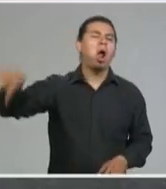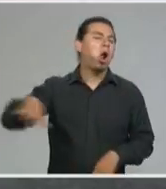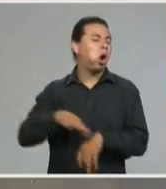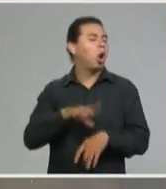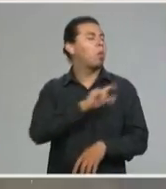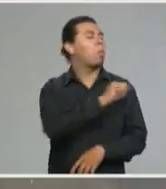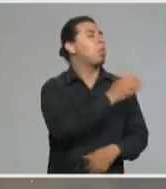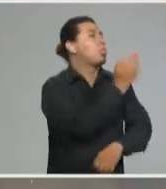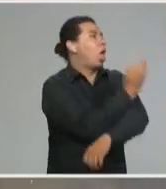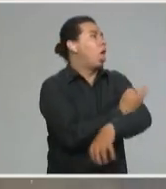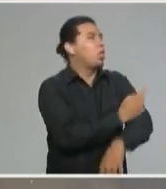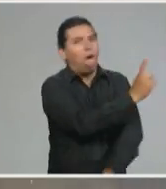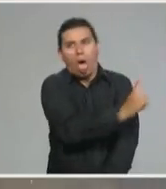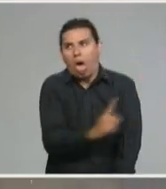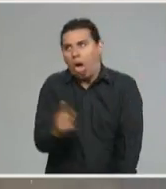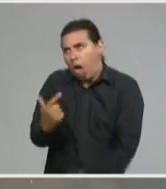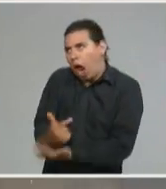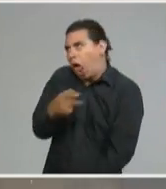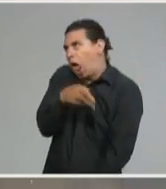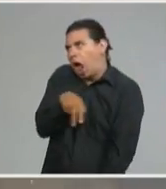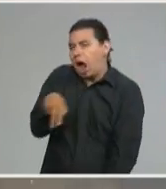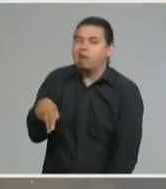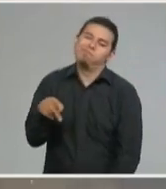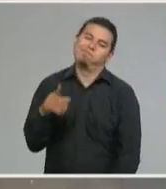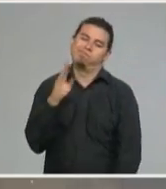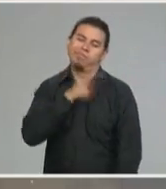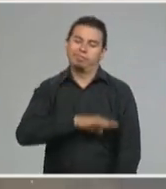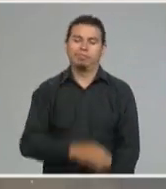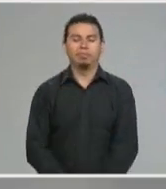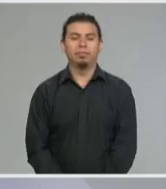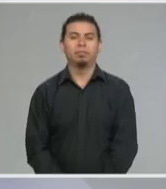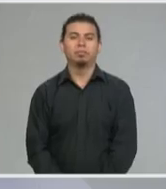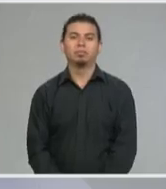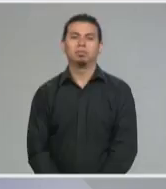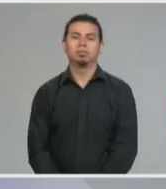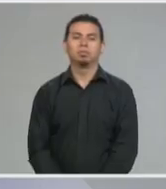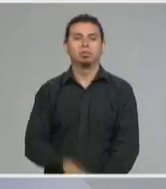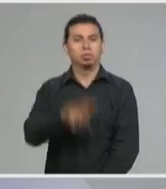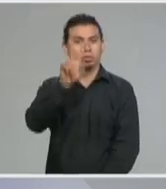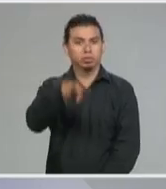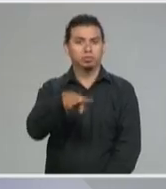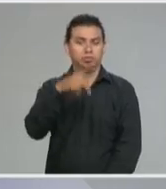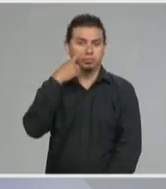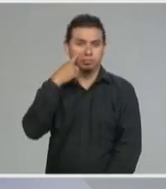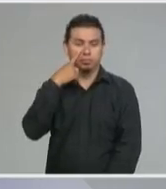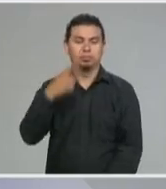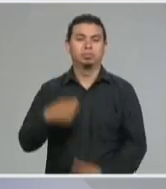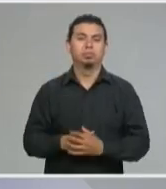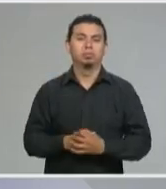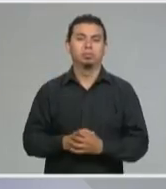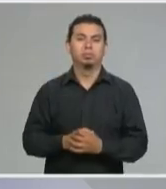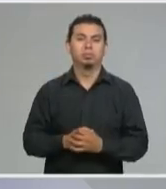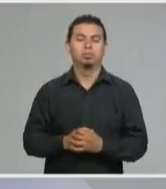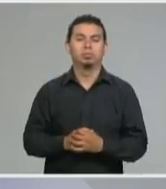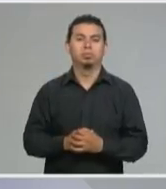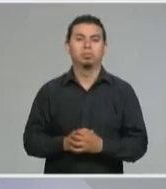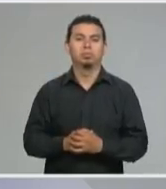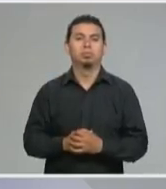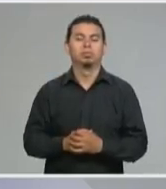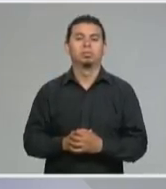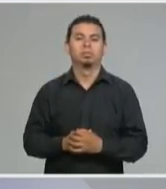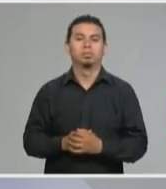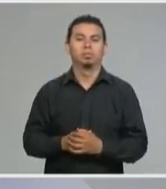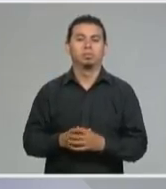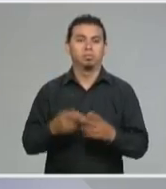una molestia a convertirse en un riesgo de vida o muerte? Es muy variable porque va a depender del tipo histológico que predomine,